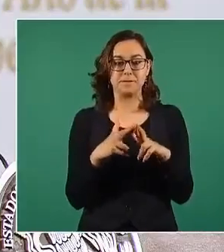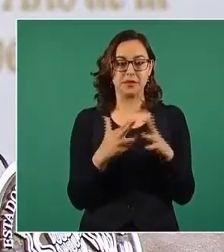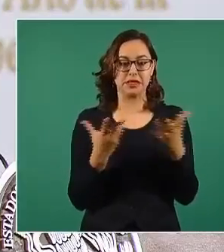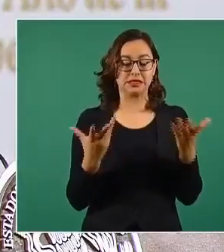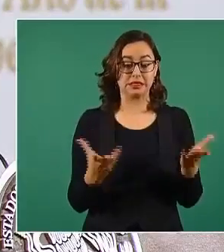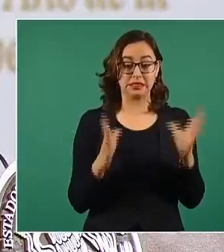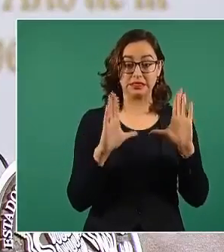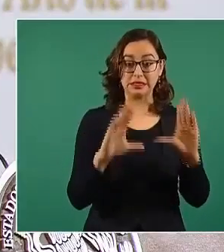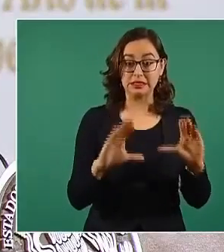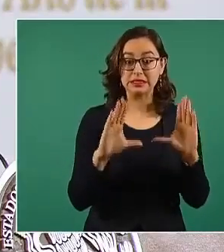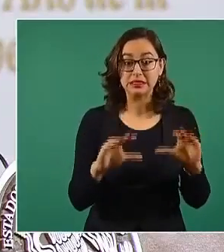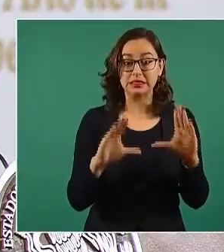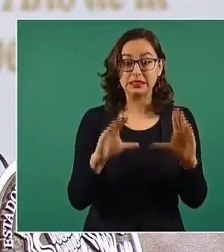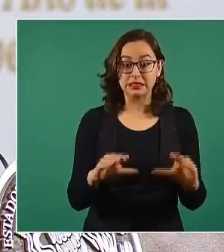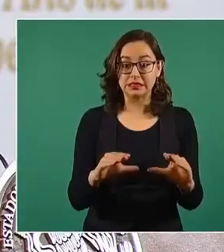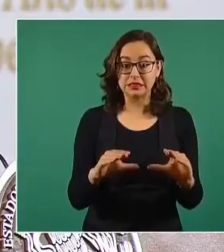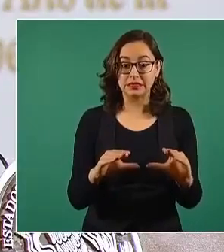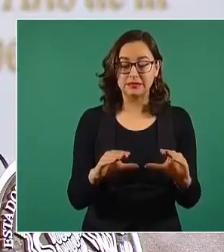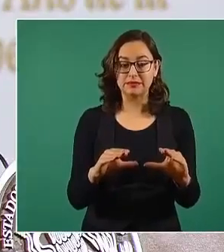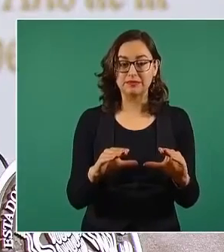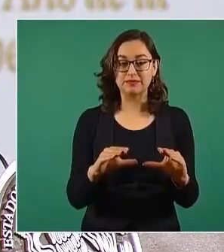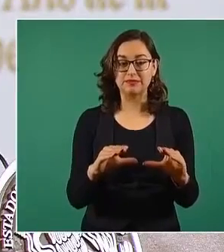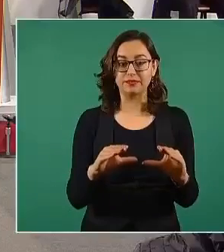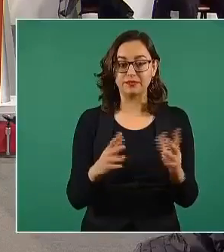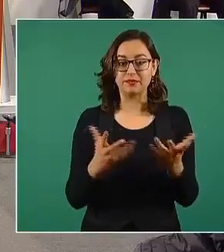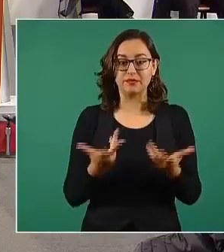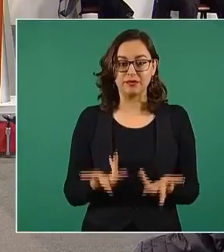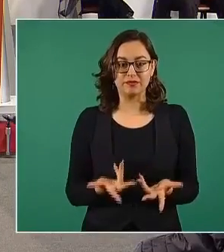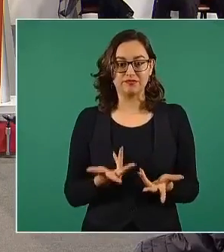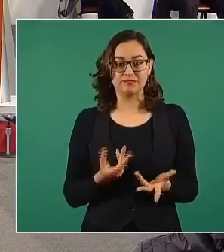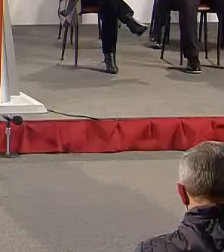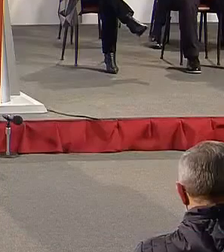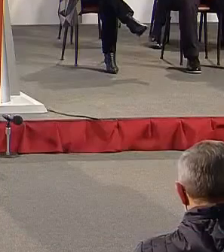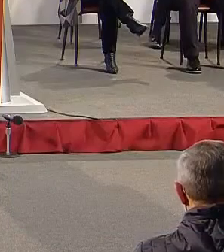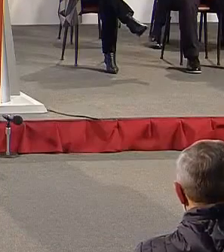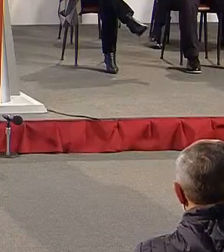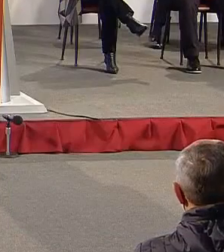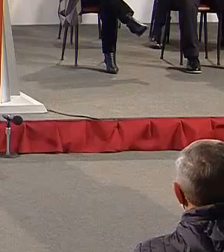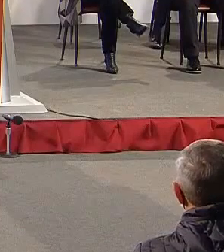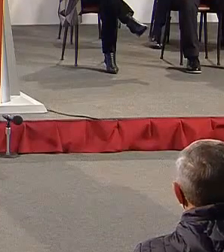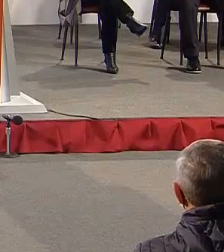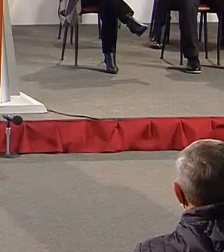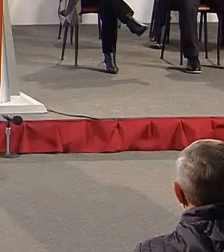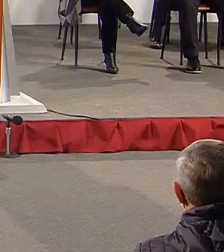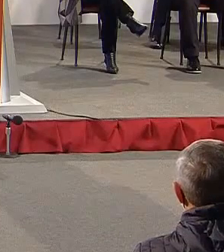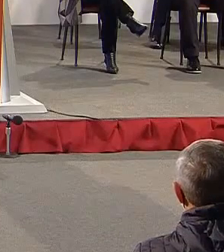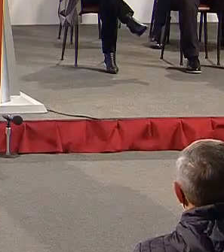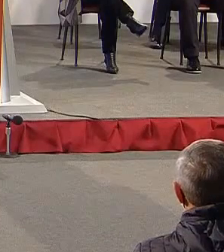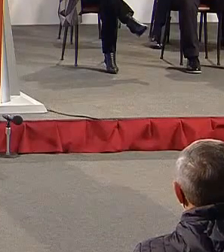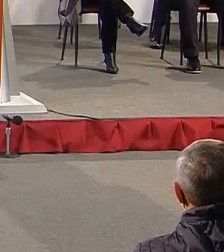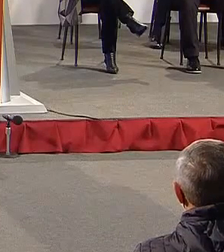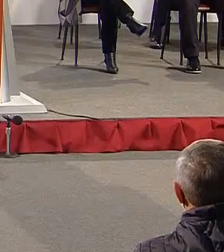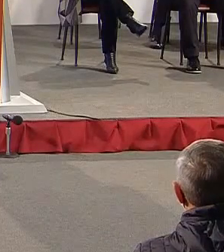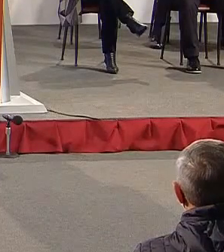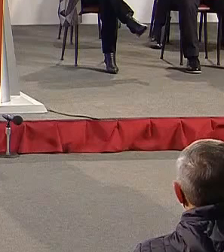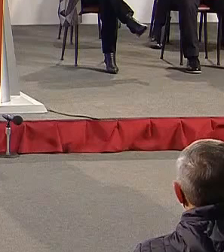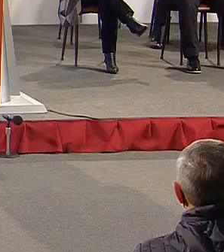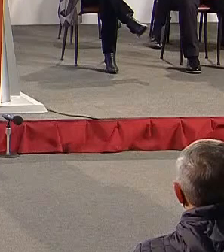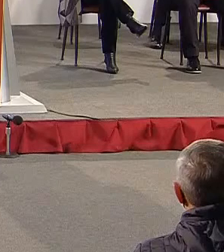tutoría, ofreciendo pocas cosas pero a fondo y pidiéndole al aprendiz